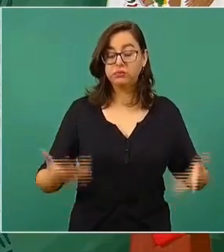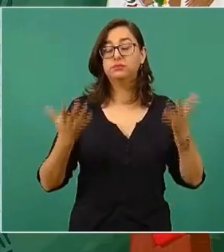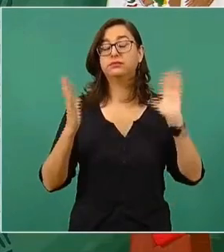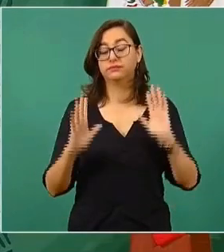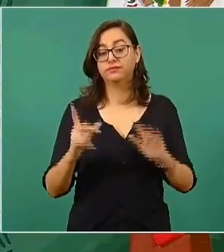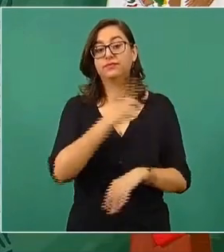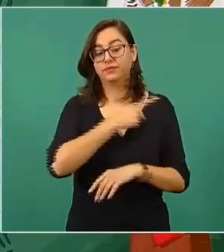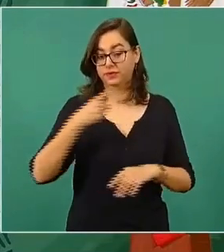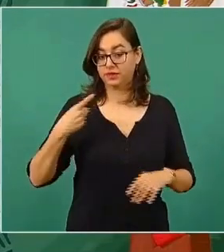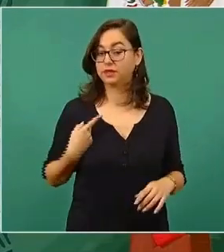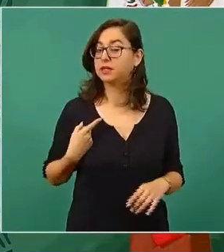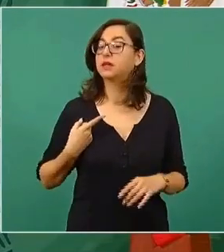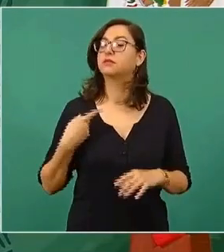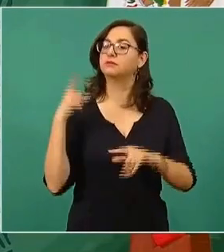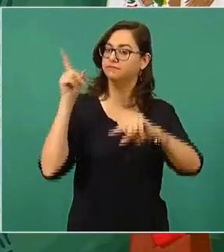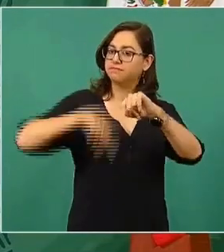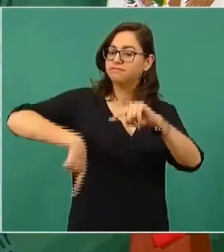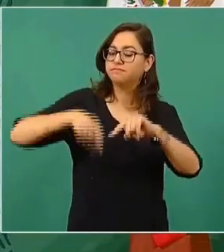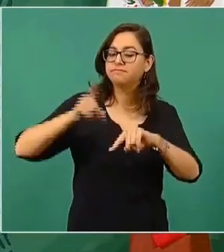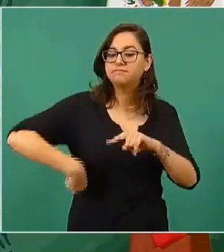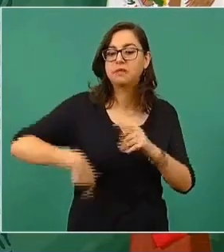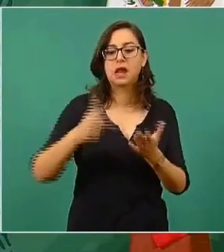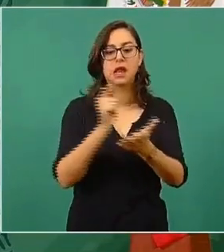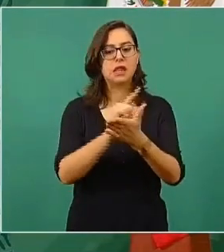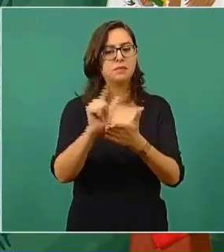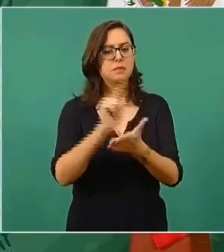¿Cómo se limpian las escaleras?